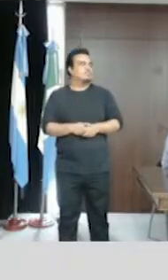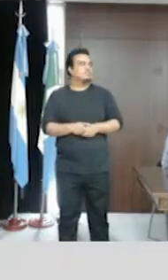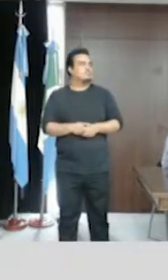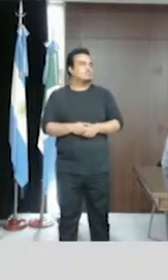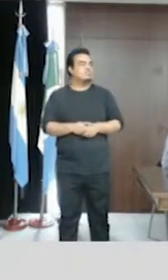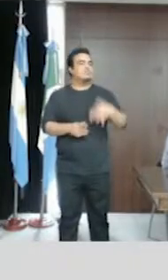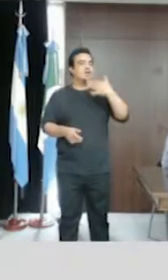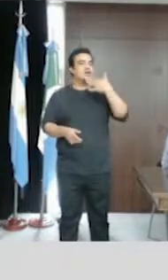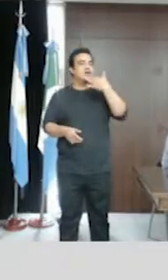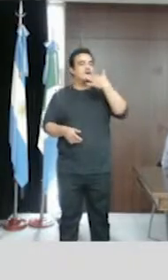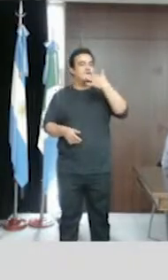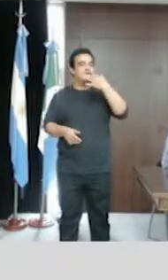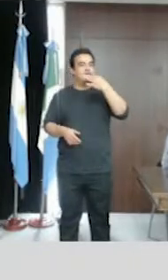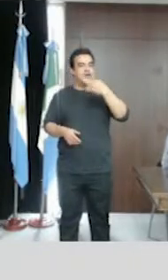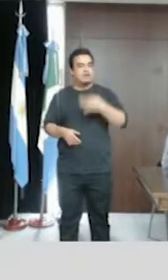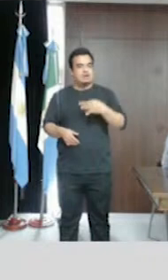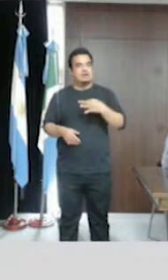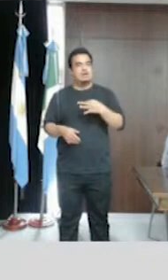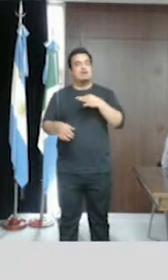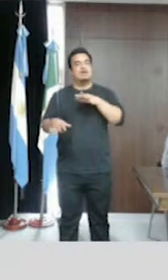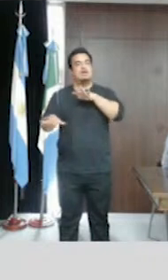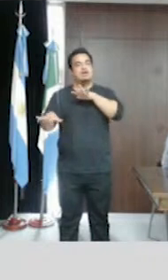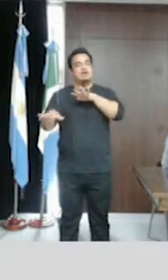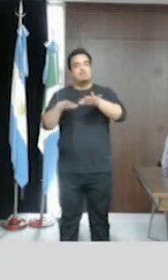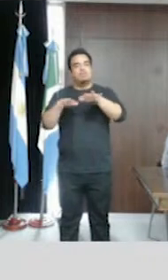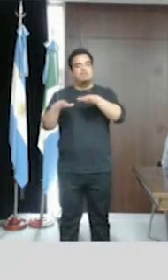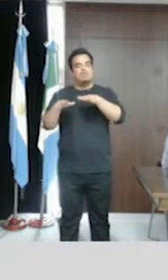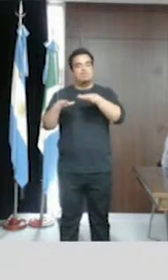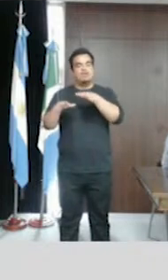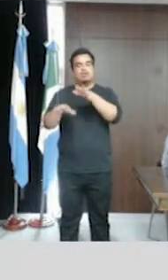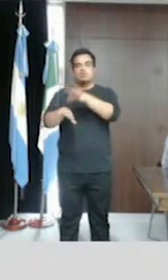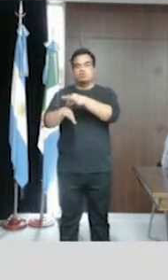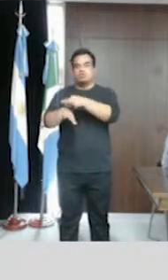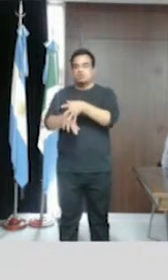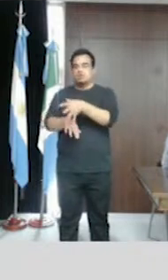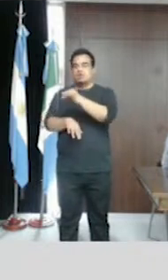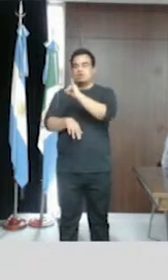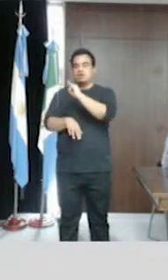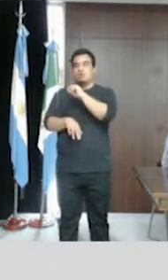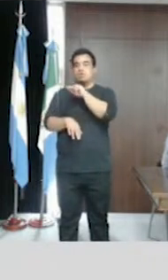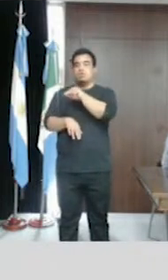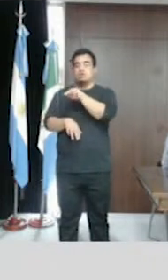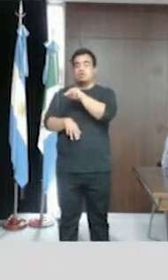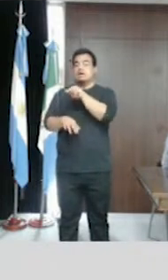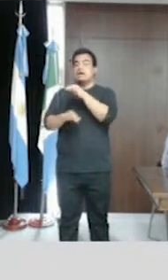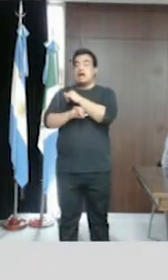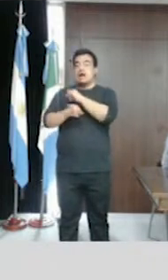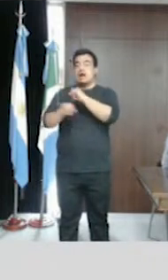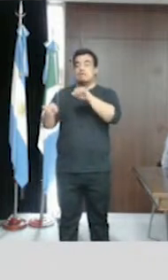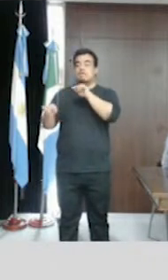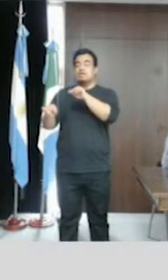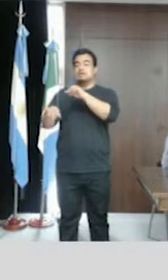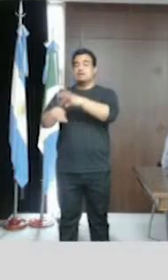En realidad tendría que ser desde el momento del diagnóstico de la enfermedad severa, terminal, irreversible, invalidante, ahí tendrían